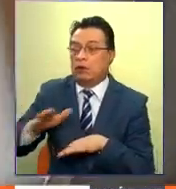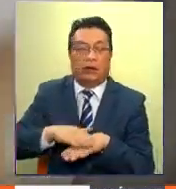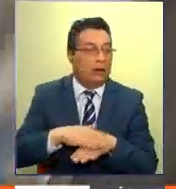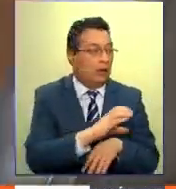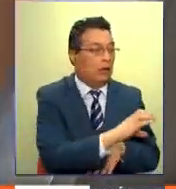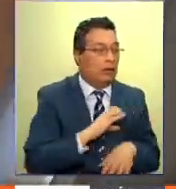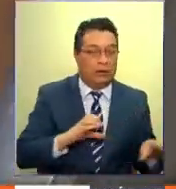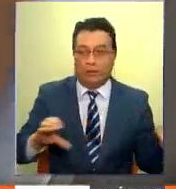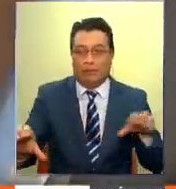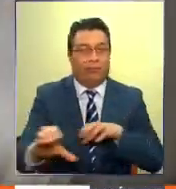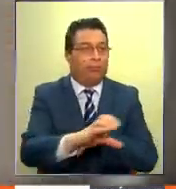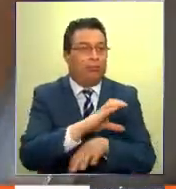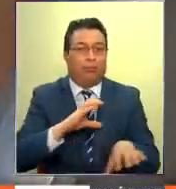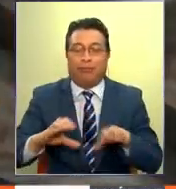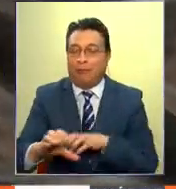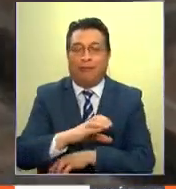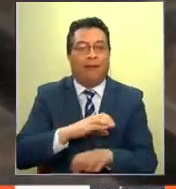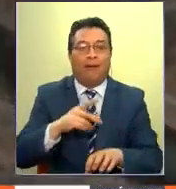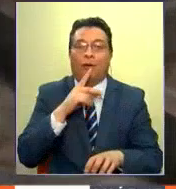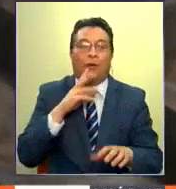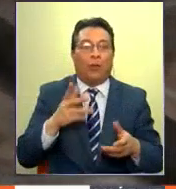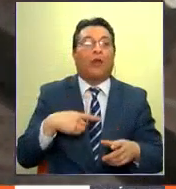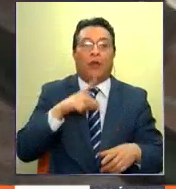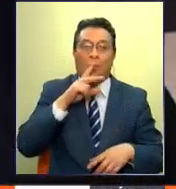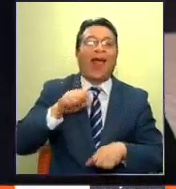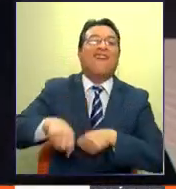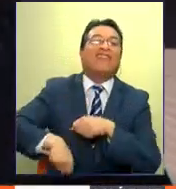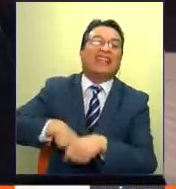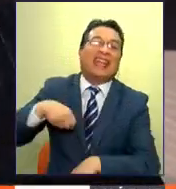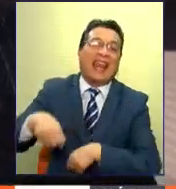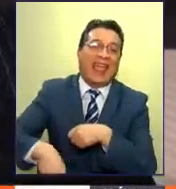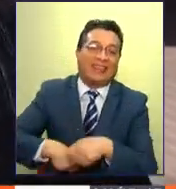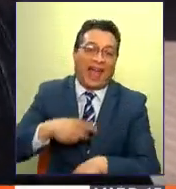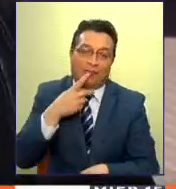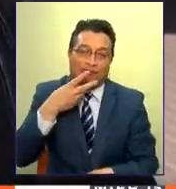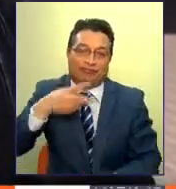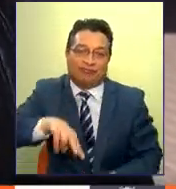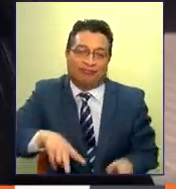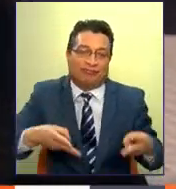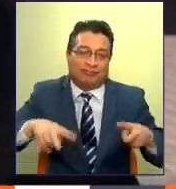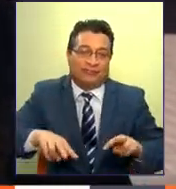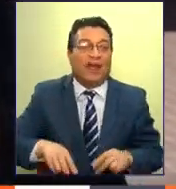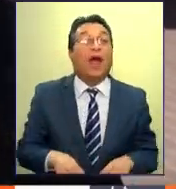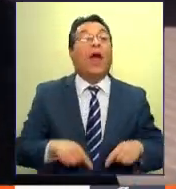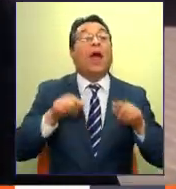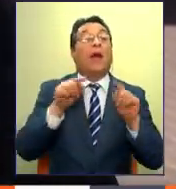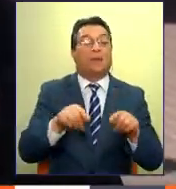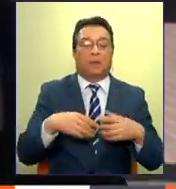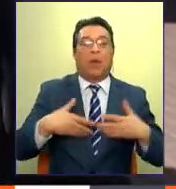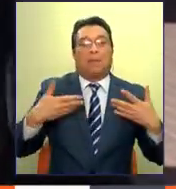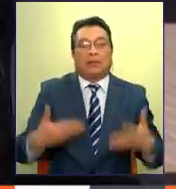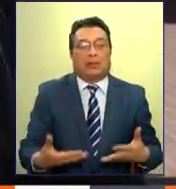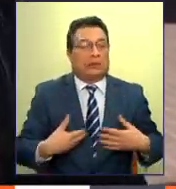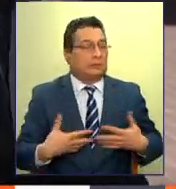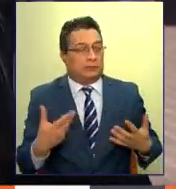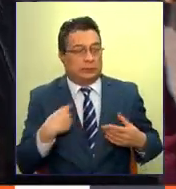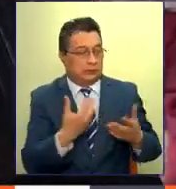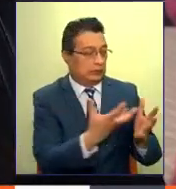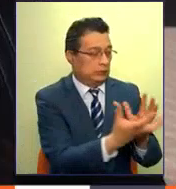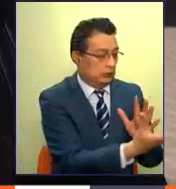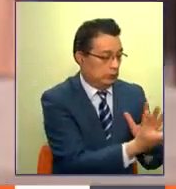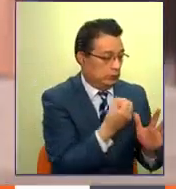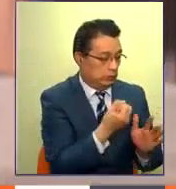recursos está haciendo que esa carga se haga aún más pesada. Se ha hecho muy pesado, demasiado, tenés que sacar de un lugar para arreglar